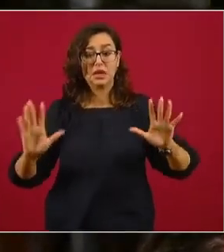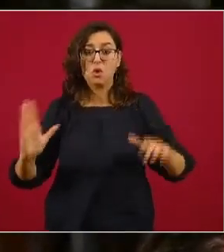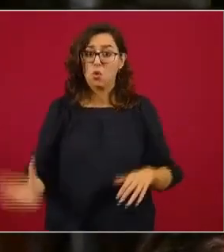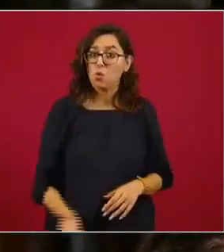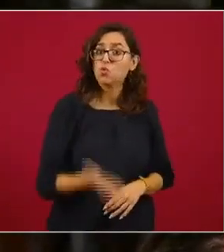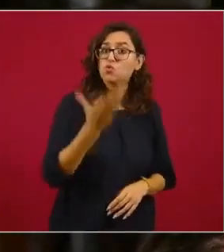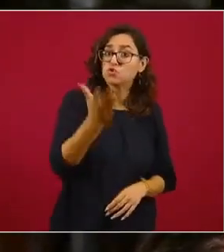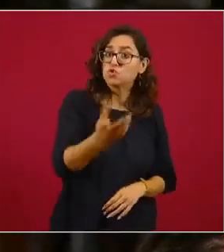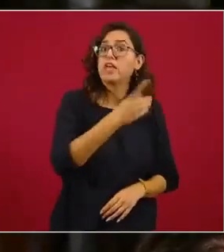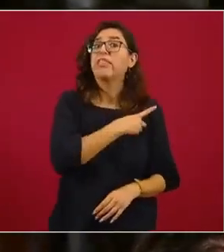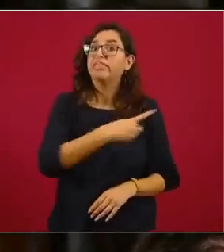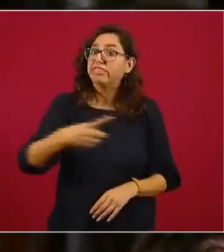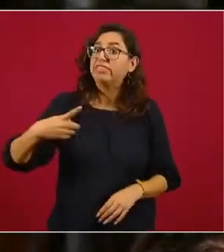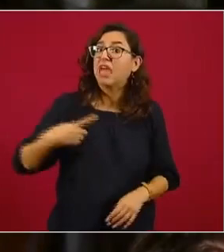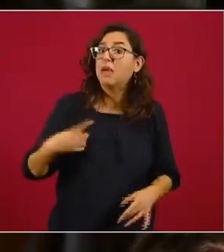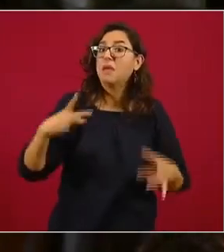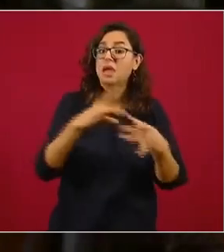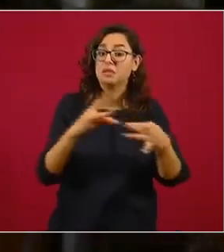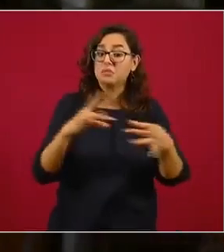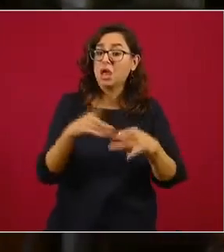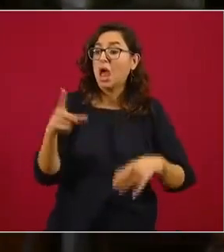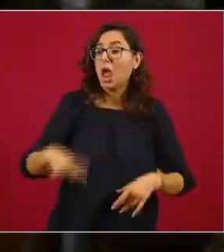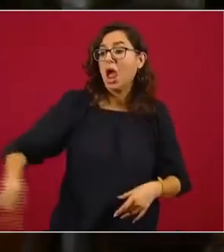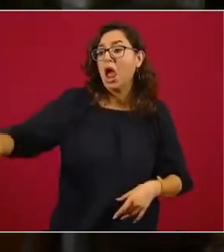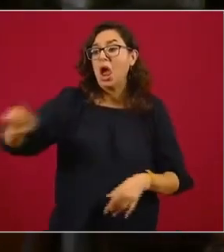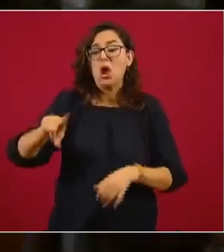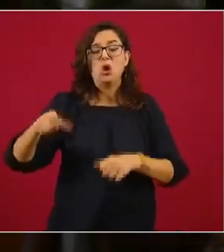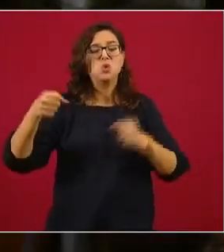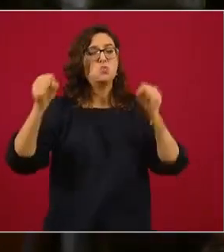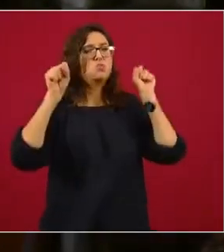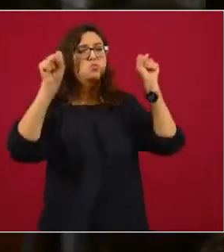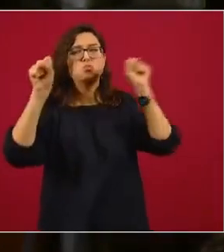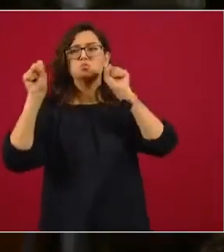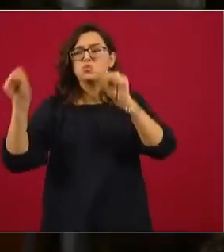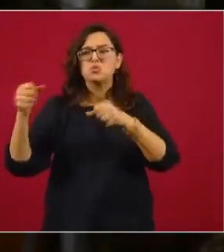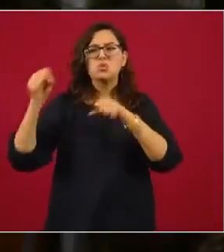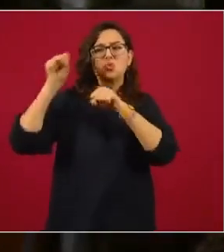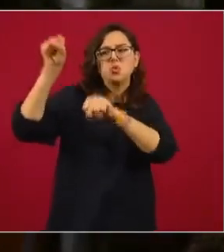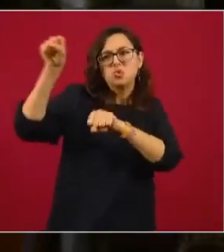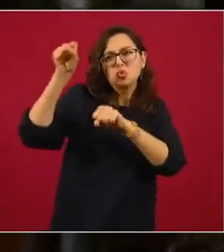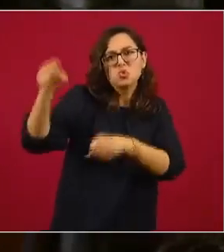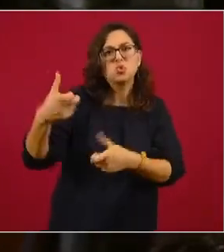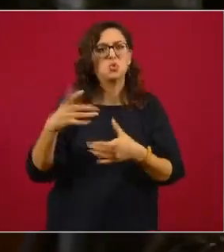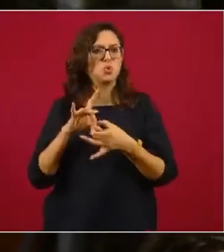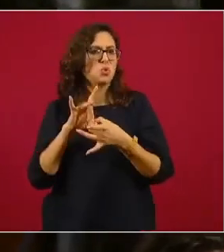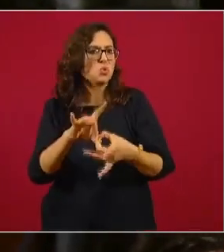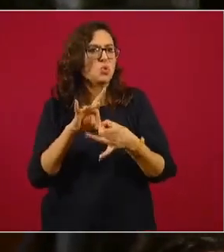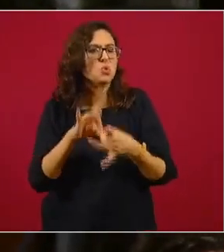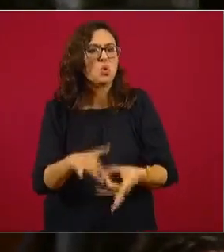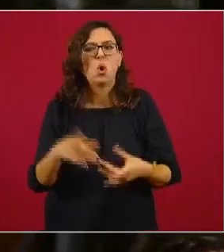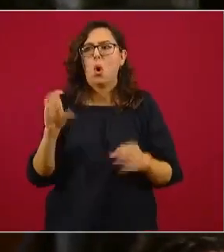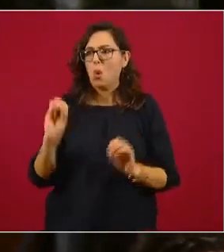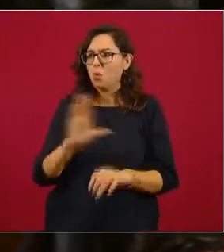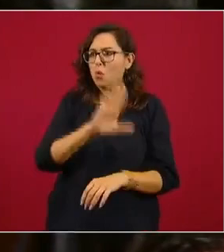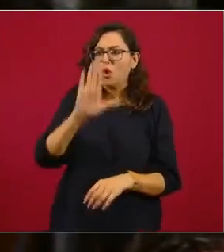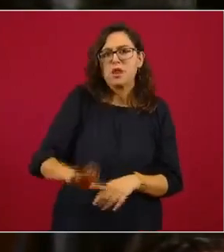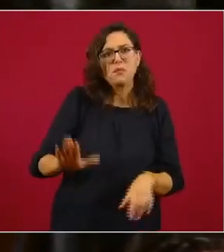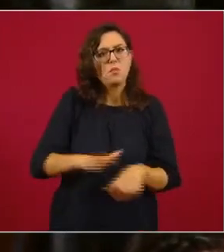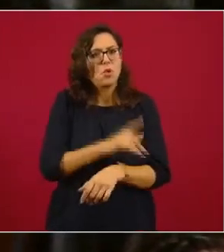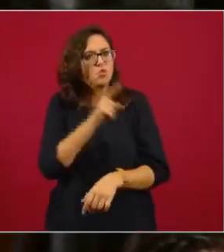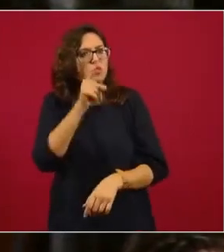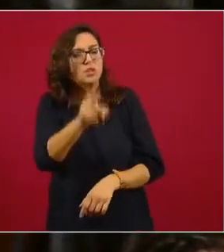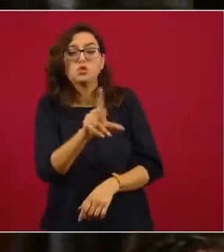usted que no son sus porras, sus fanáticos o kamikazes, que deben ser sus verdaderos consejeros, pero también